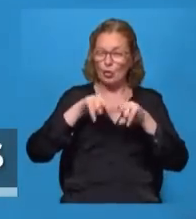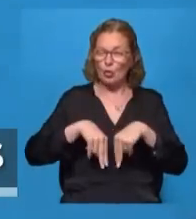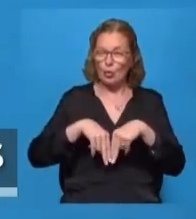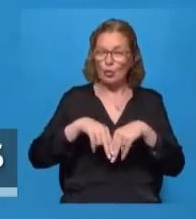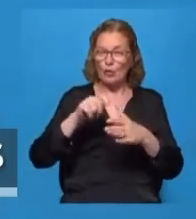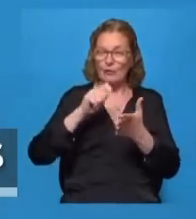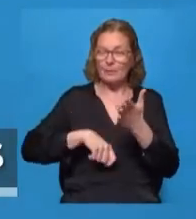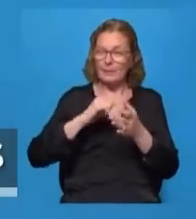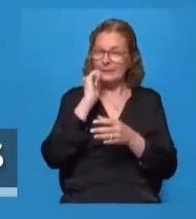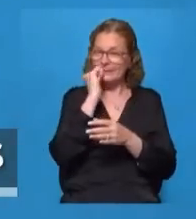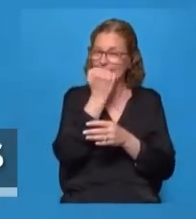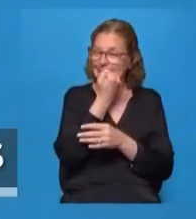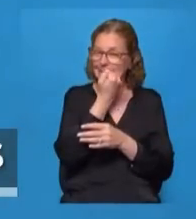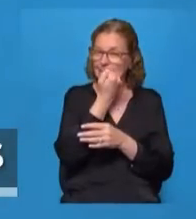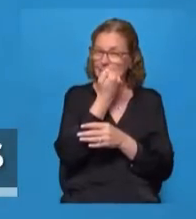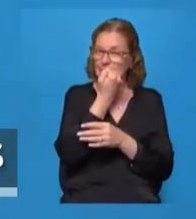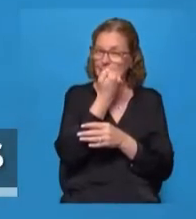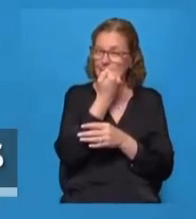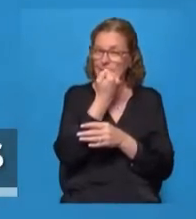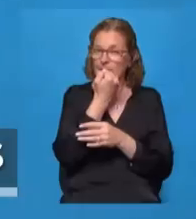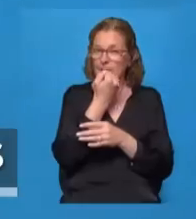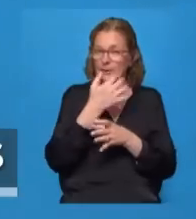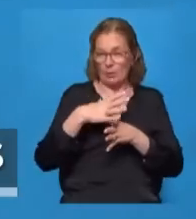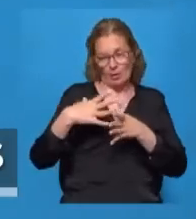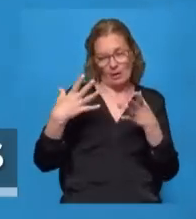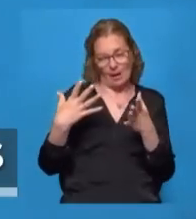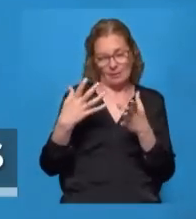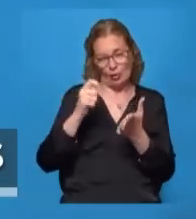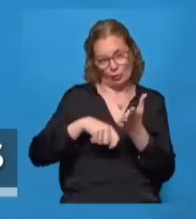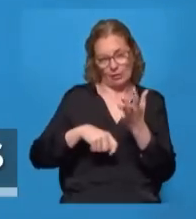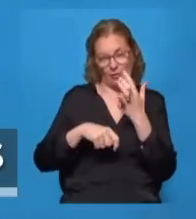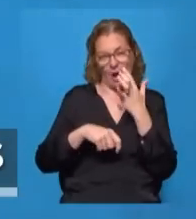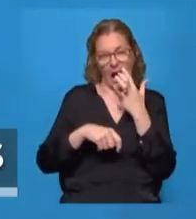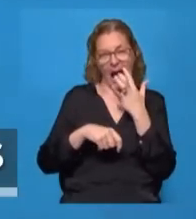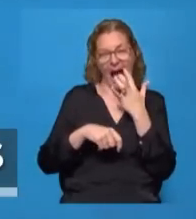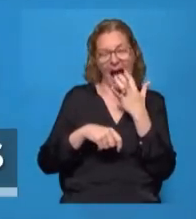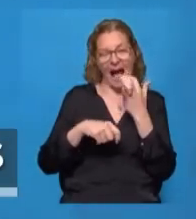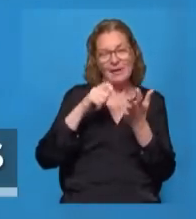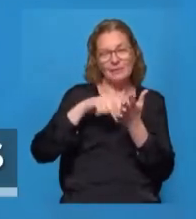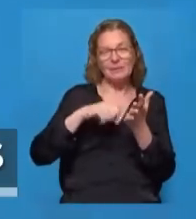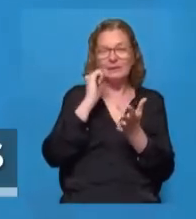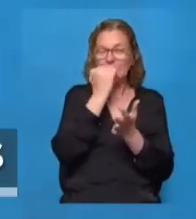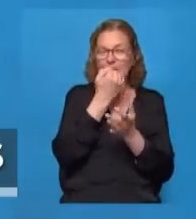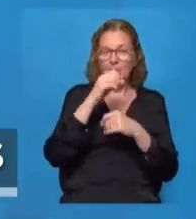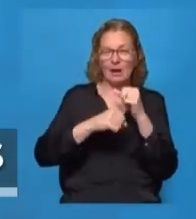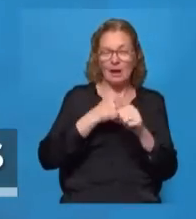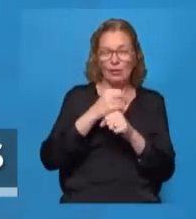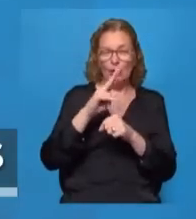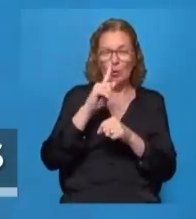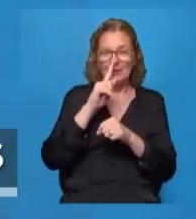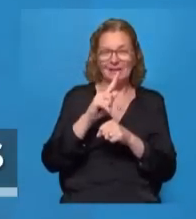firmados en secreto contratos de gran magnitud no firmados en secreto desde